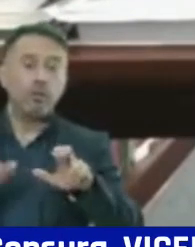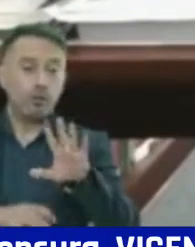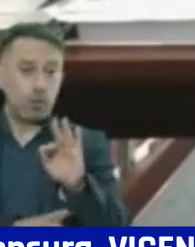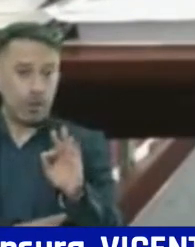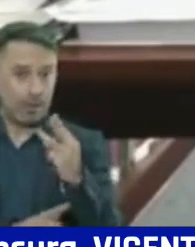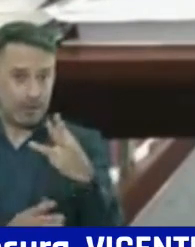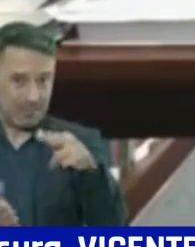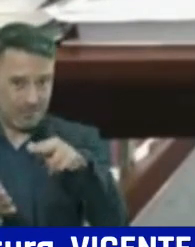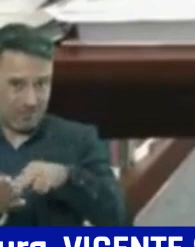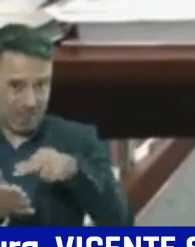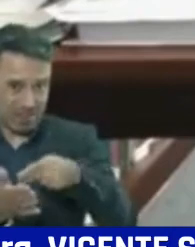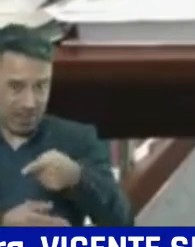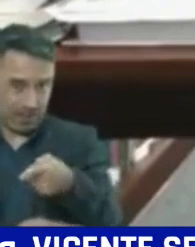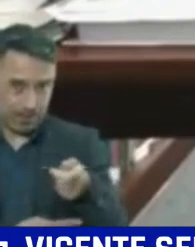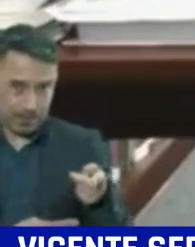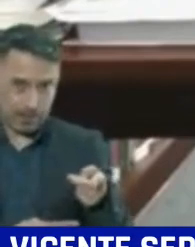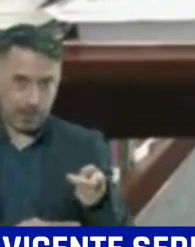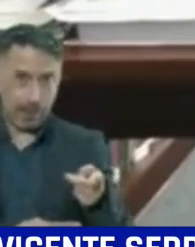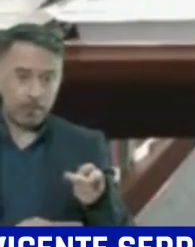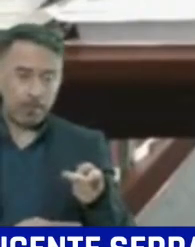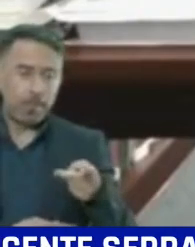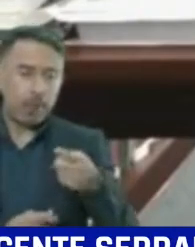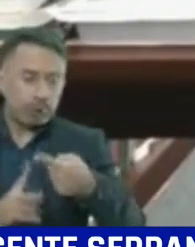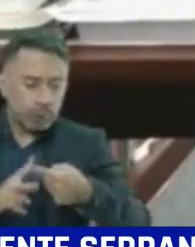3.451.843 firmas, o el